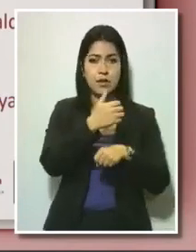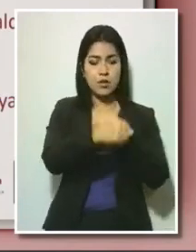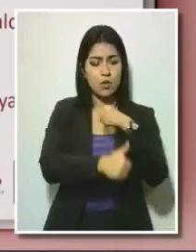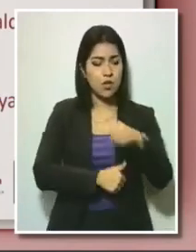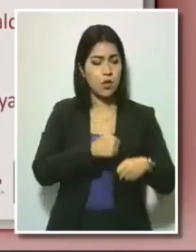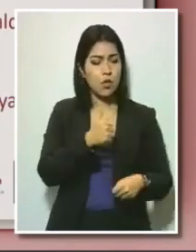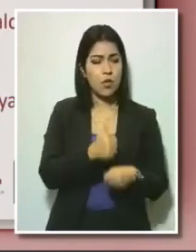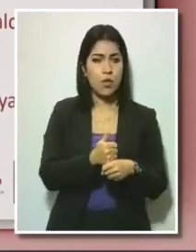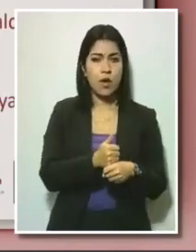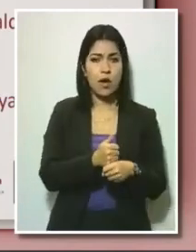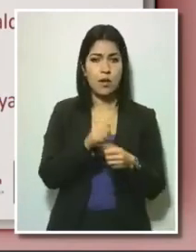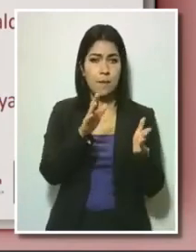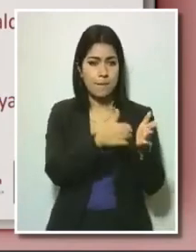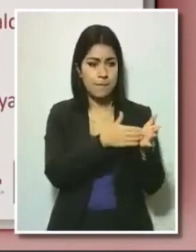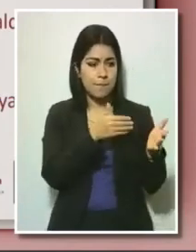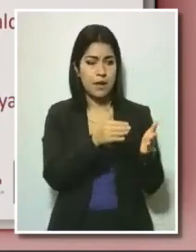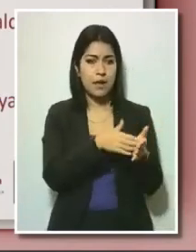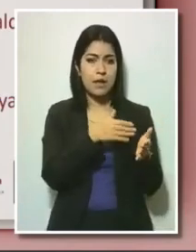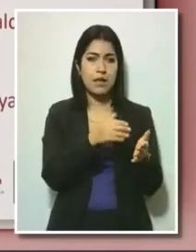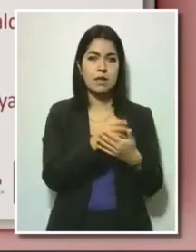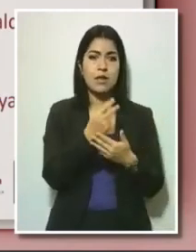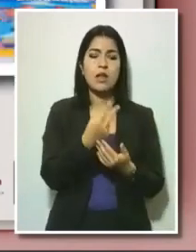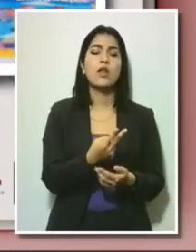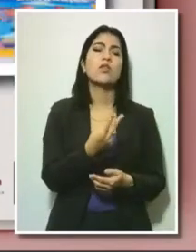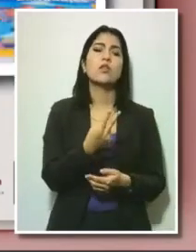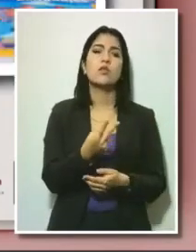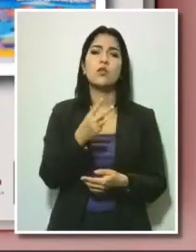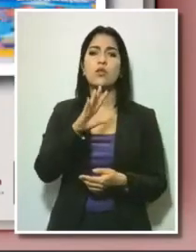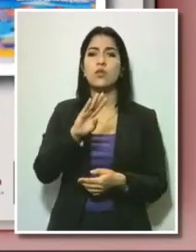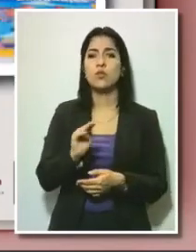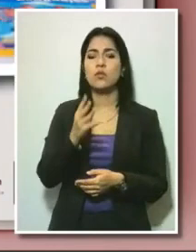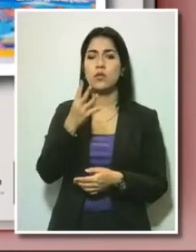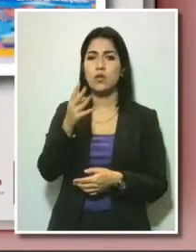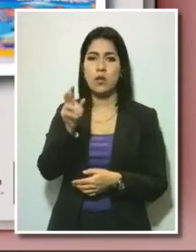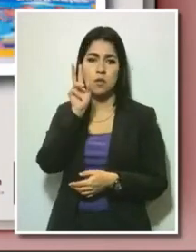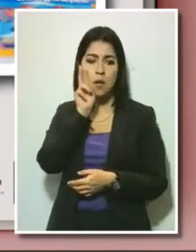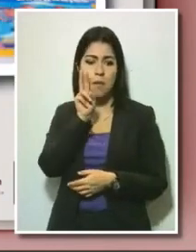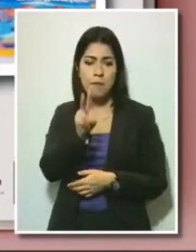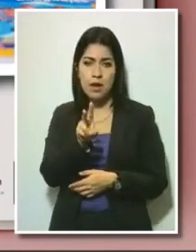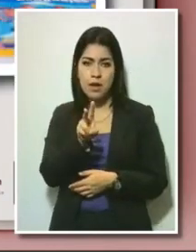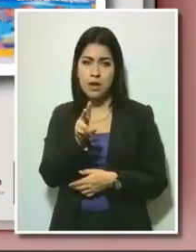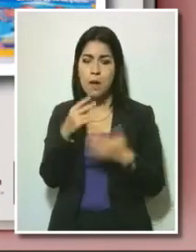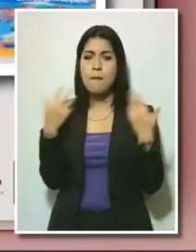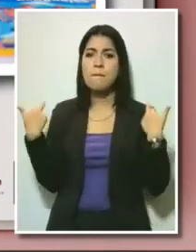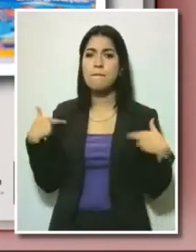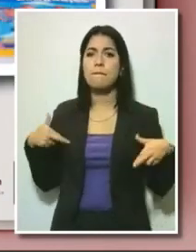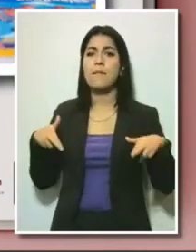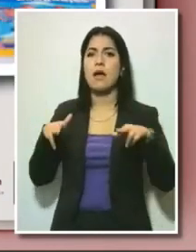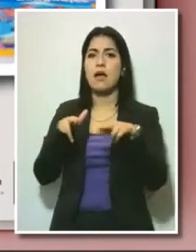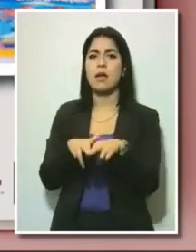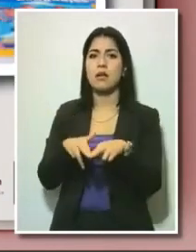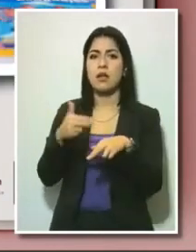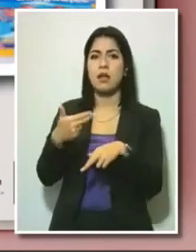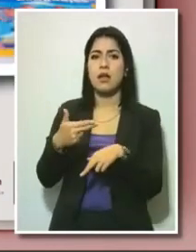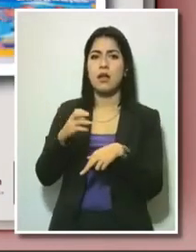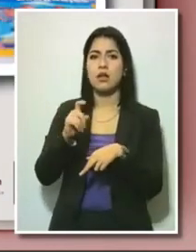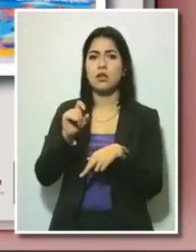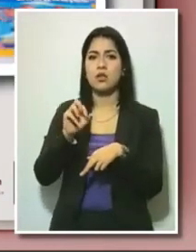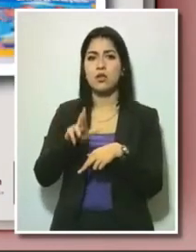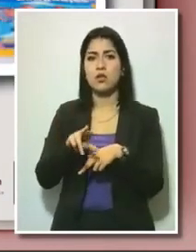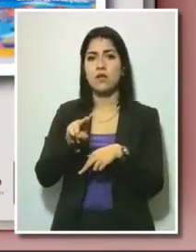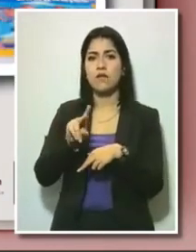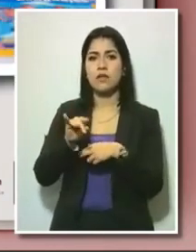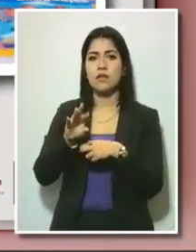página 294, la que sigue, aparece uno de nuestros maestros, Héctor Vicente